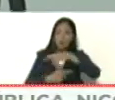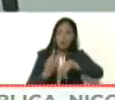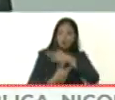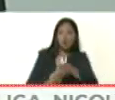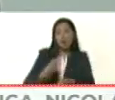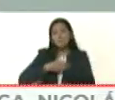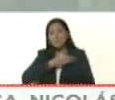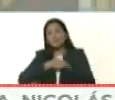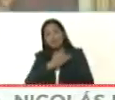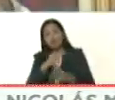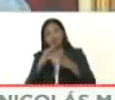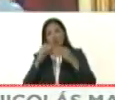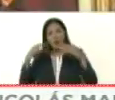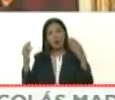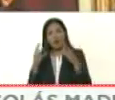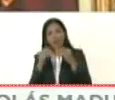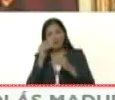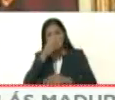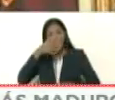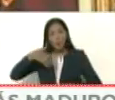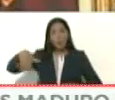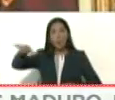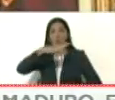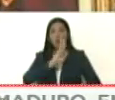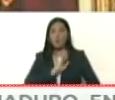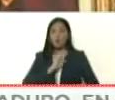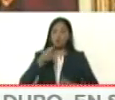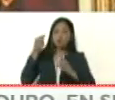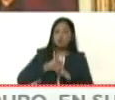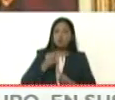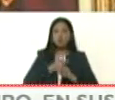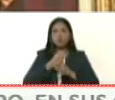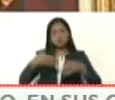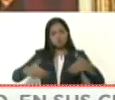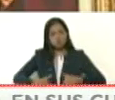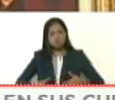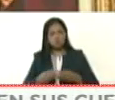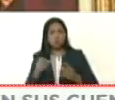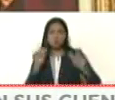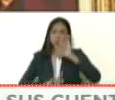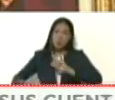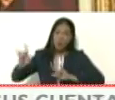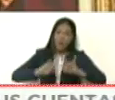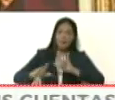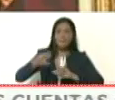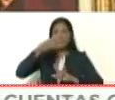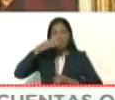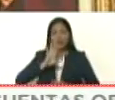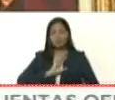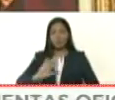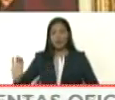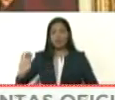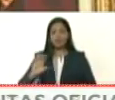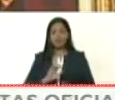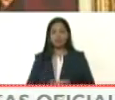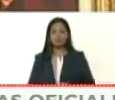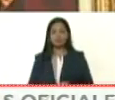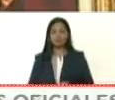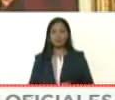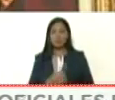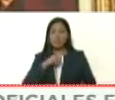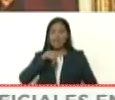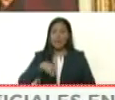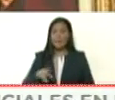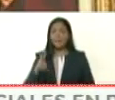misiones, grandes misiones de un pueblo que lucha, que resiste, que ama a su patria, es